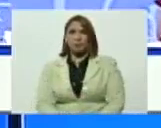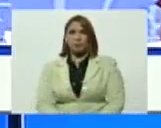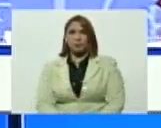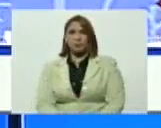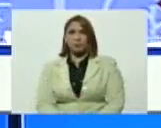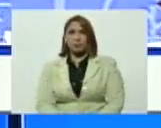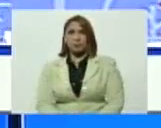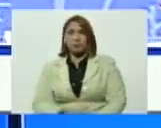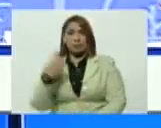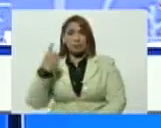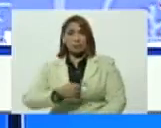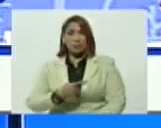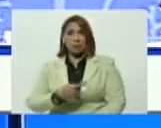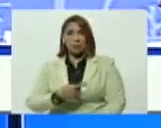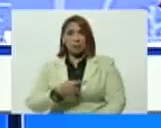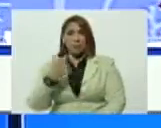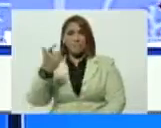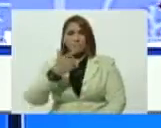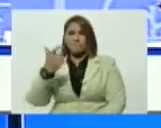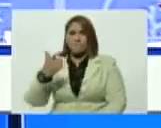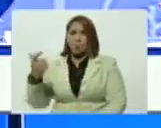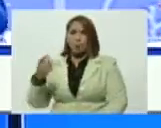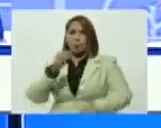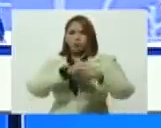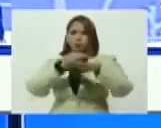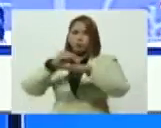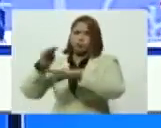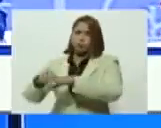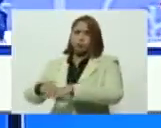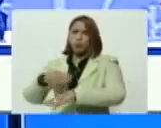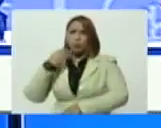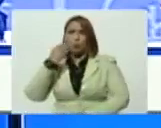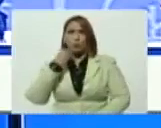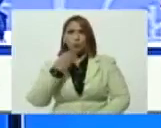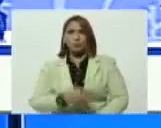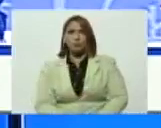Tenemos que ir a la búsqueda de la juventud, a la convocatoria de la juventud.